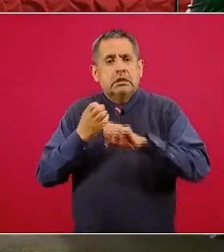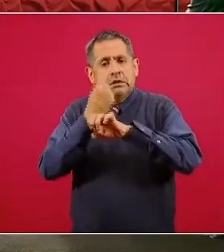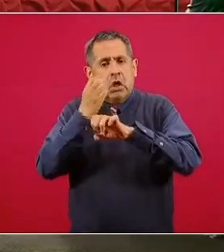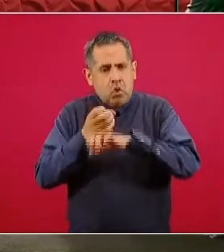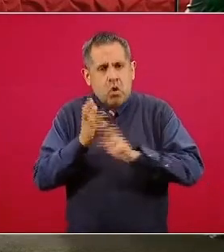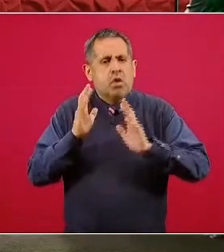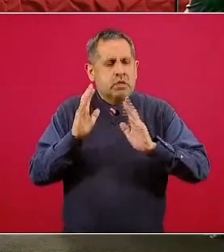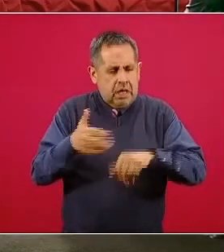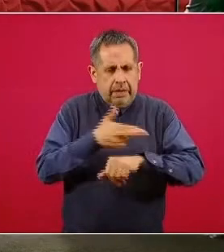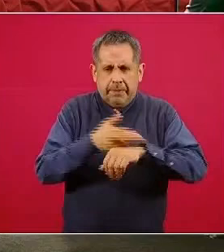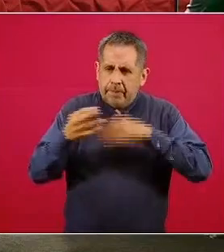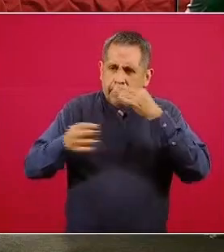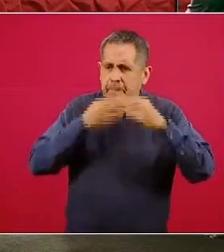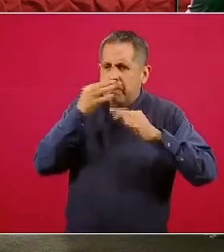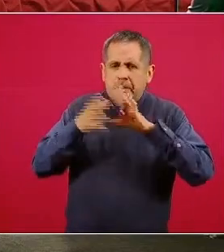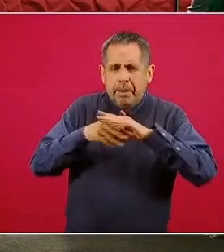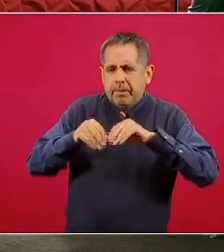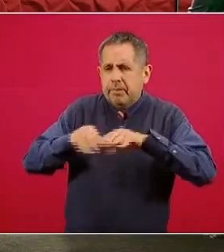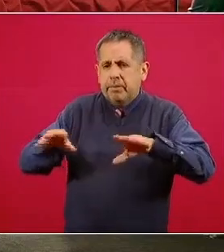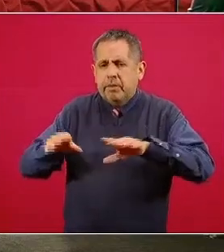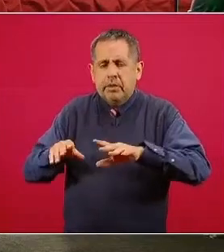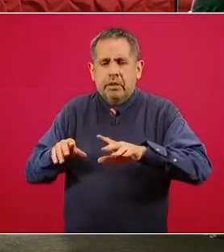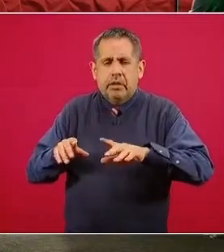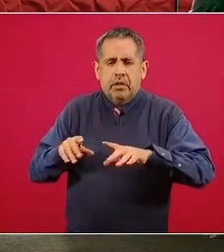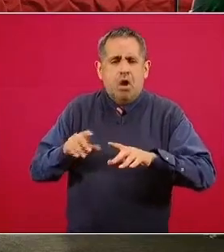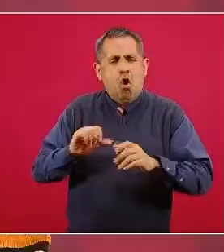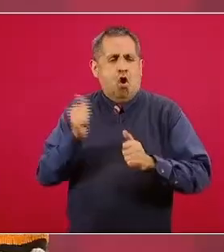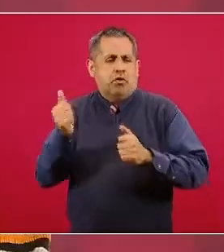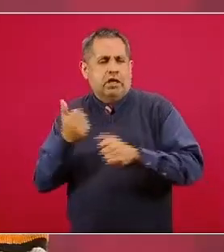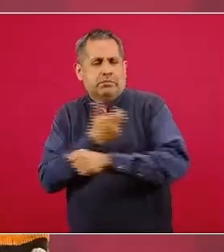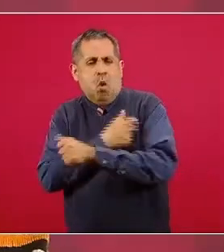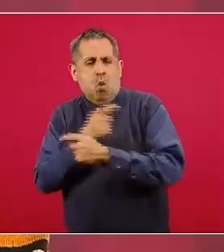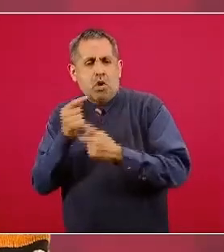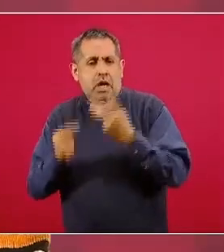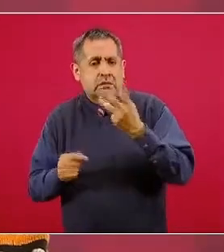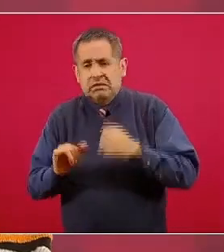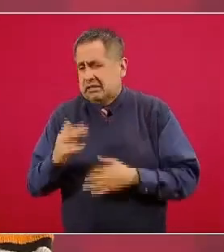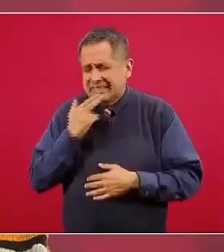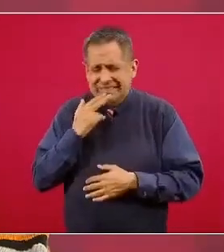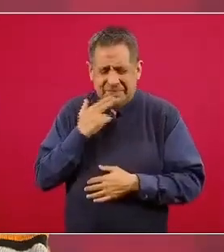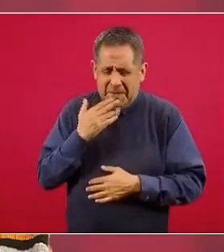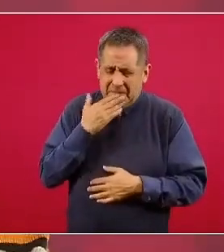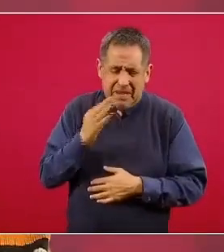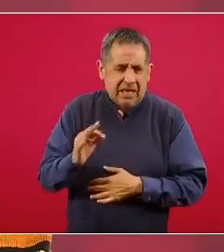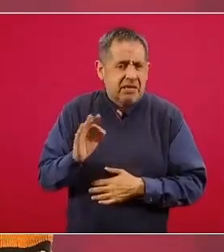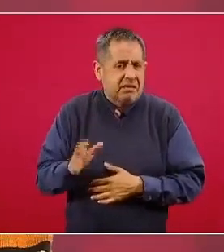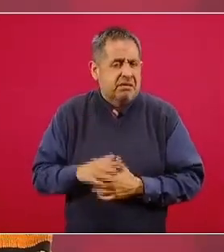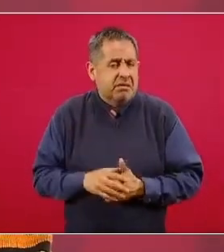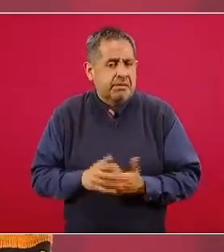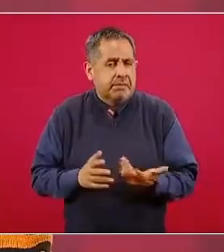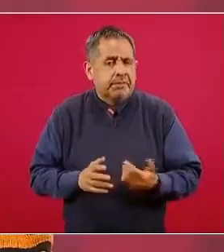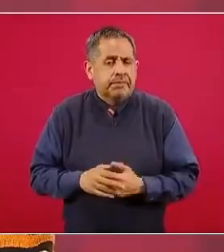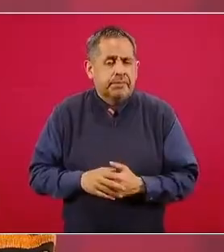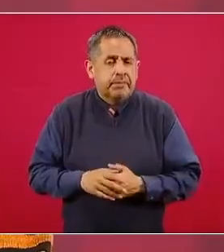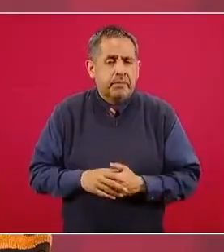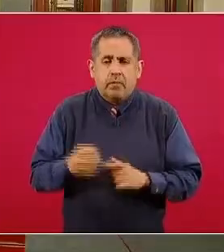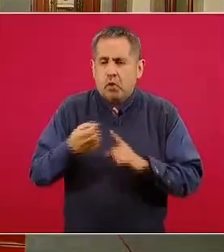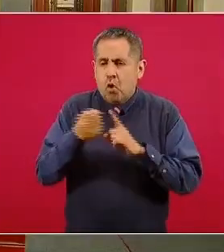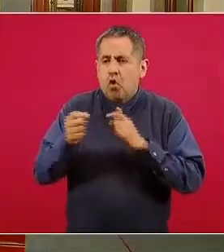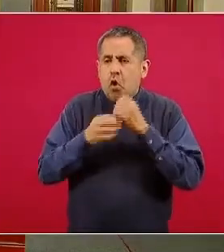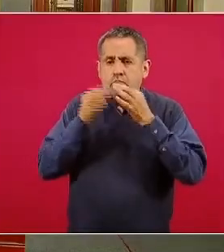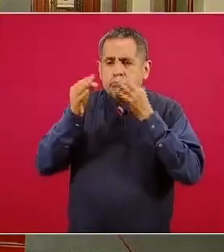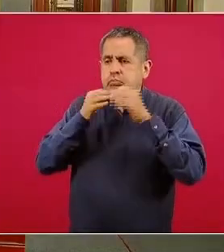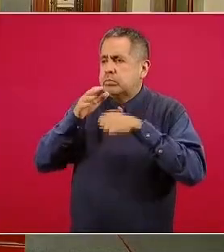federativas están trabajando esto no para influenza, sino que para las demás vacunas, y está funcionando bien con promoción